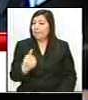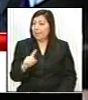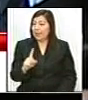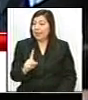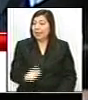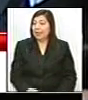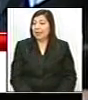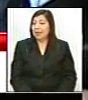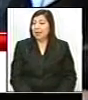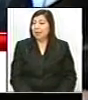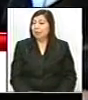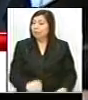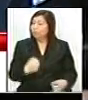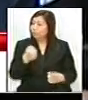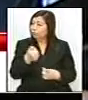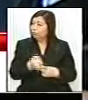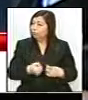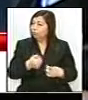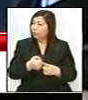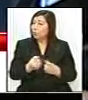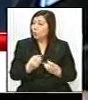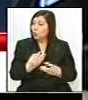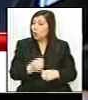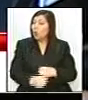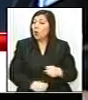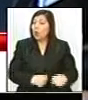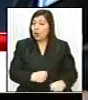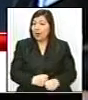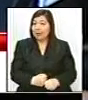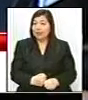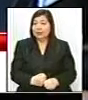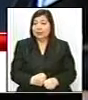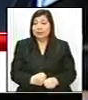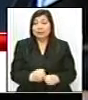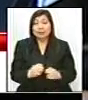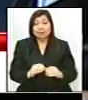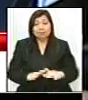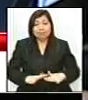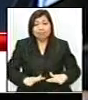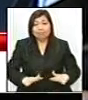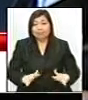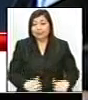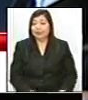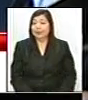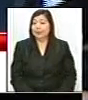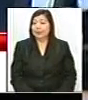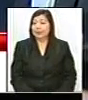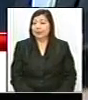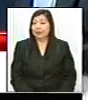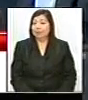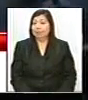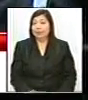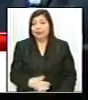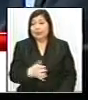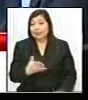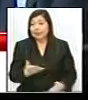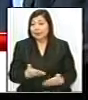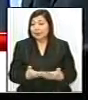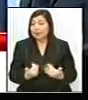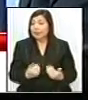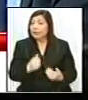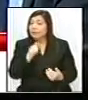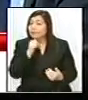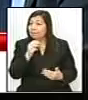una lucha constante de muchos años, que se va ganando un terreno, pero que seguro, y como sabemos, hay bastante